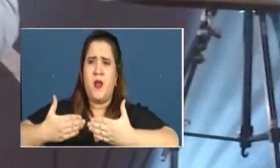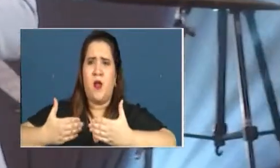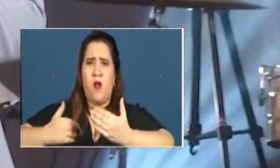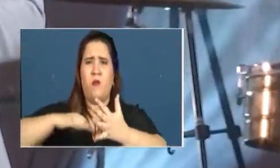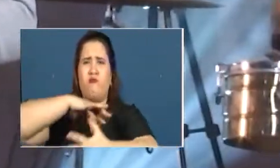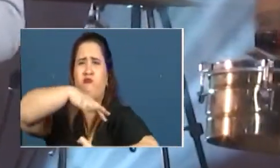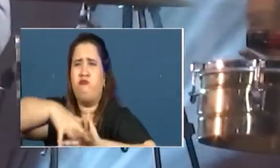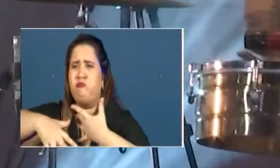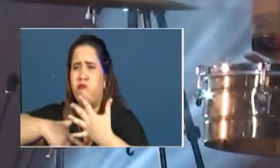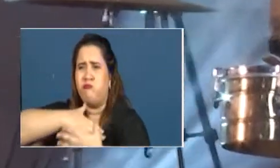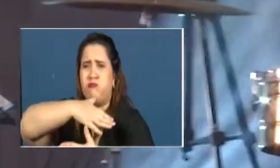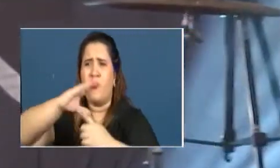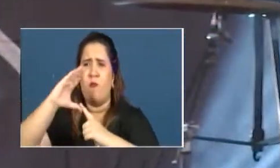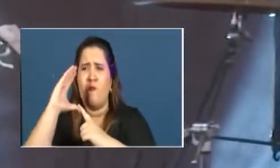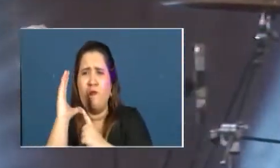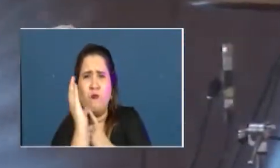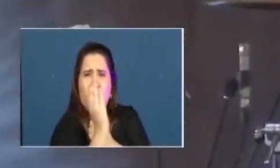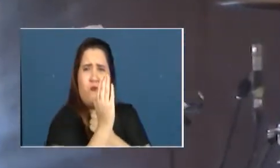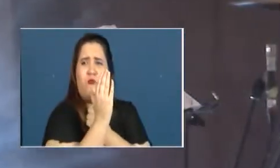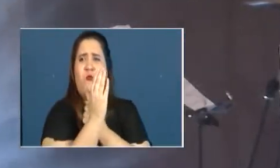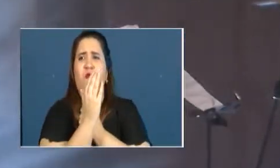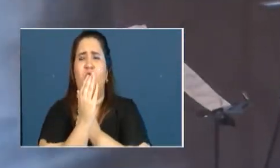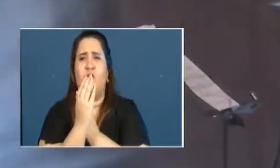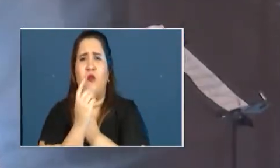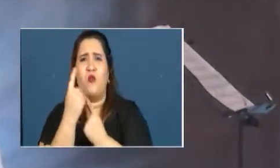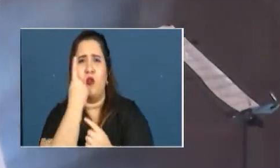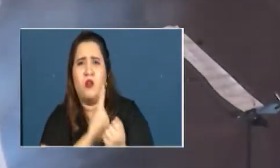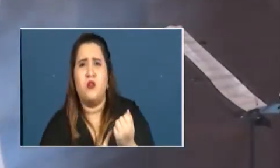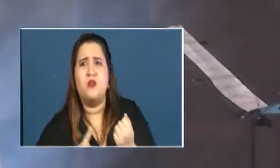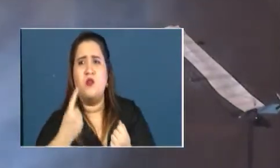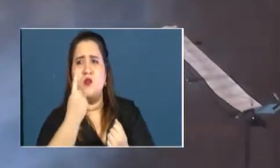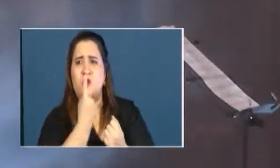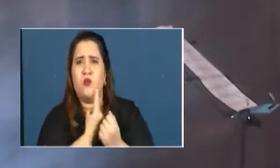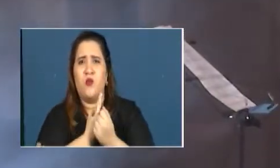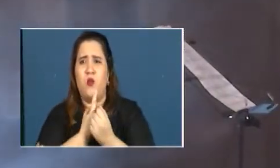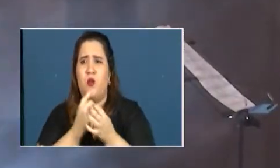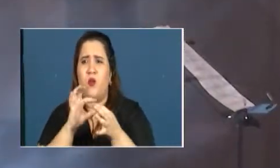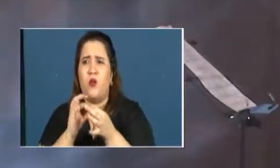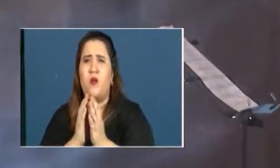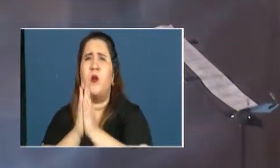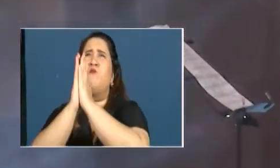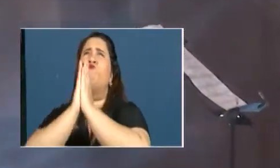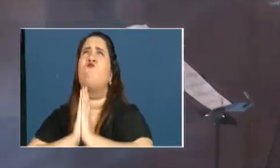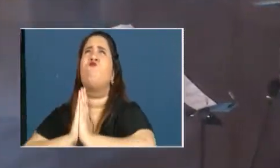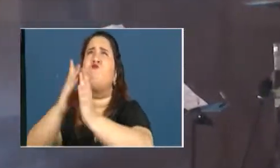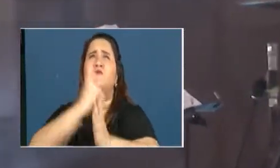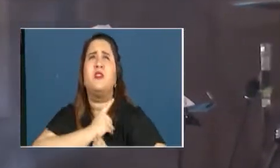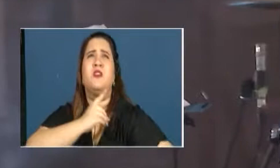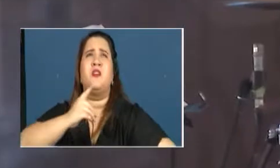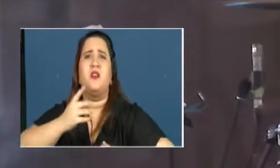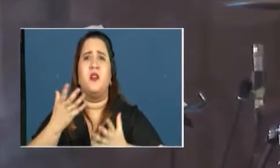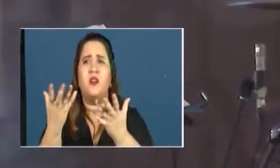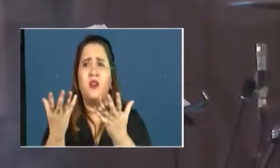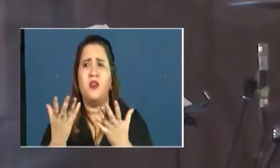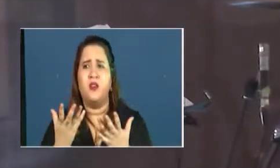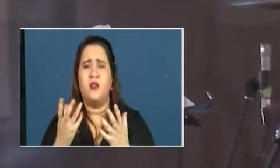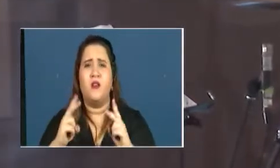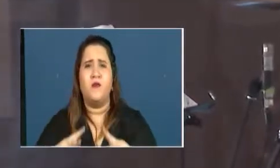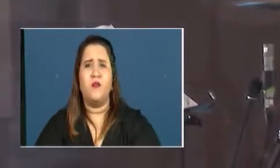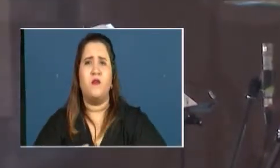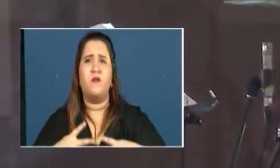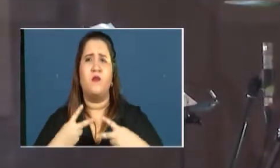de razas, somos una sola melaza, pidiendo a Dios y a lo divino